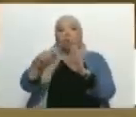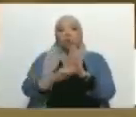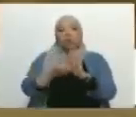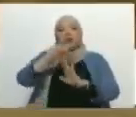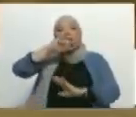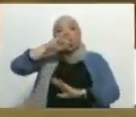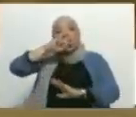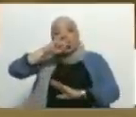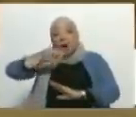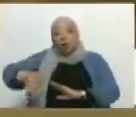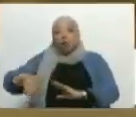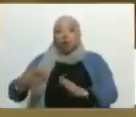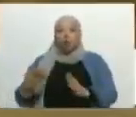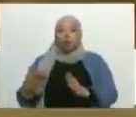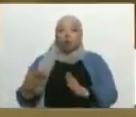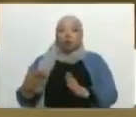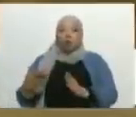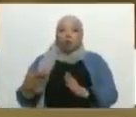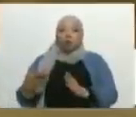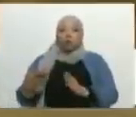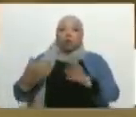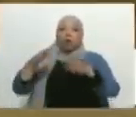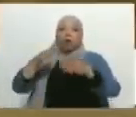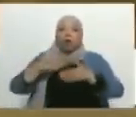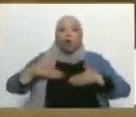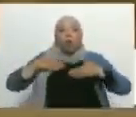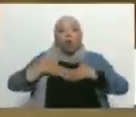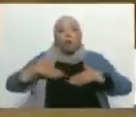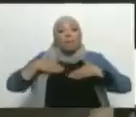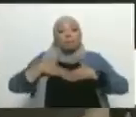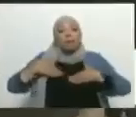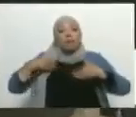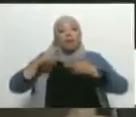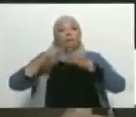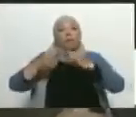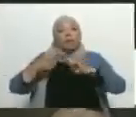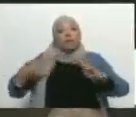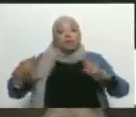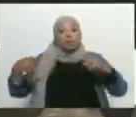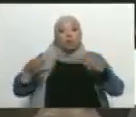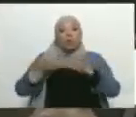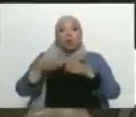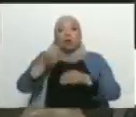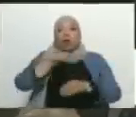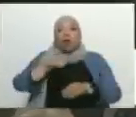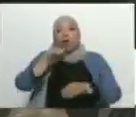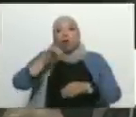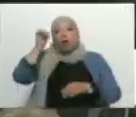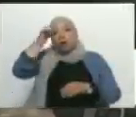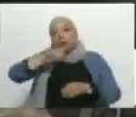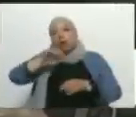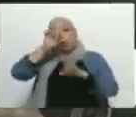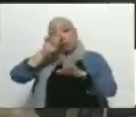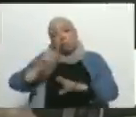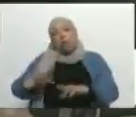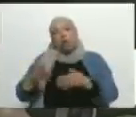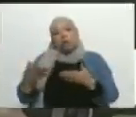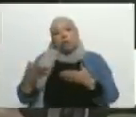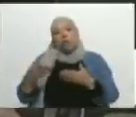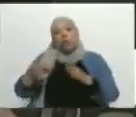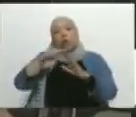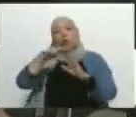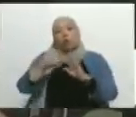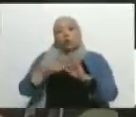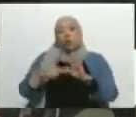odio, por la convivencia pacífica y la tolerancia, así como cualquier otra normativa